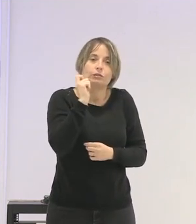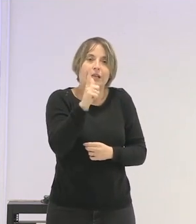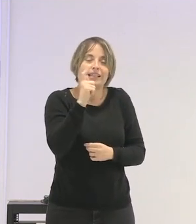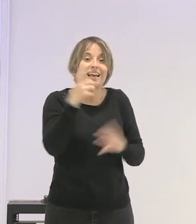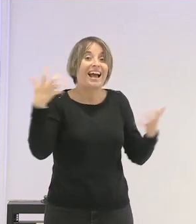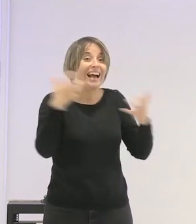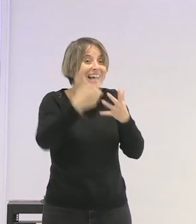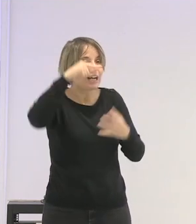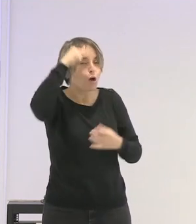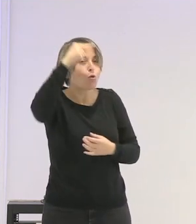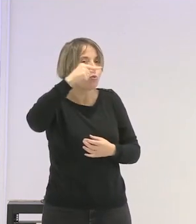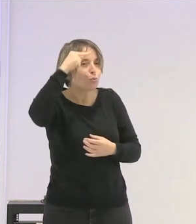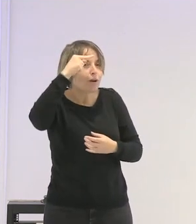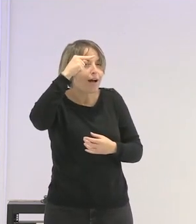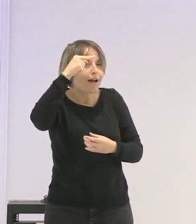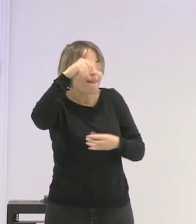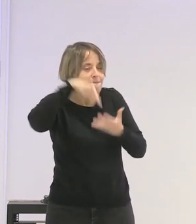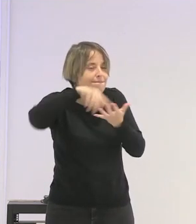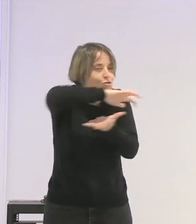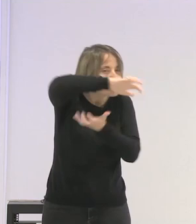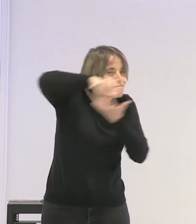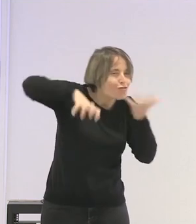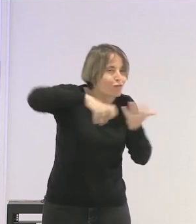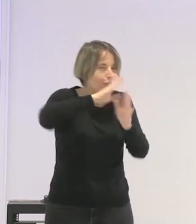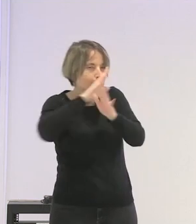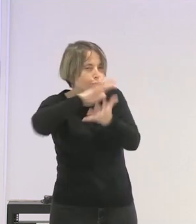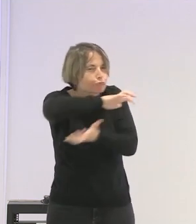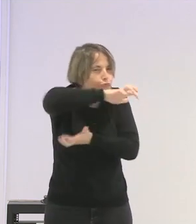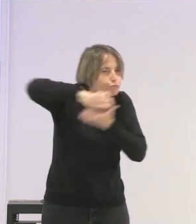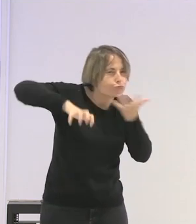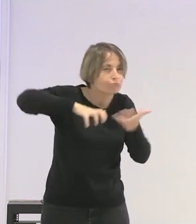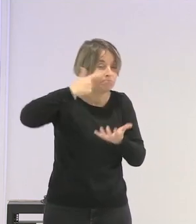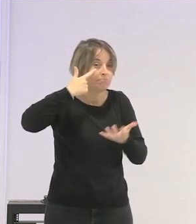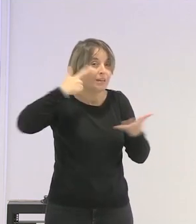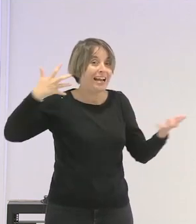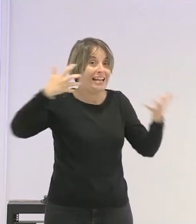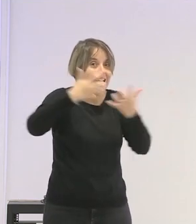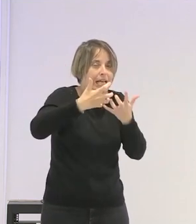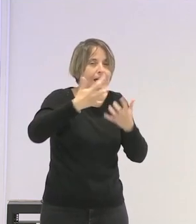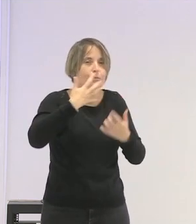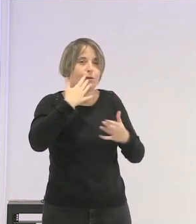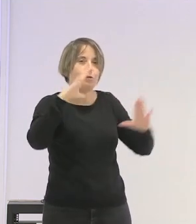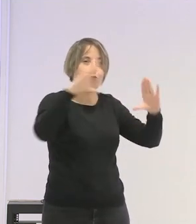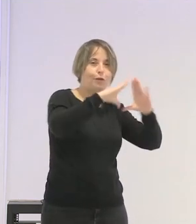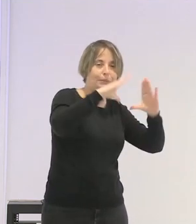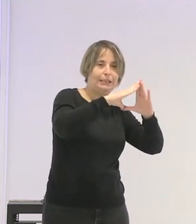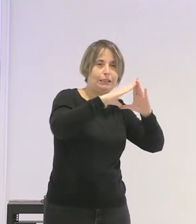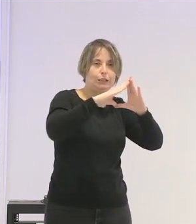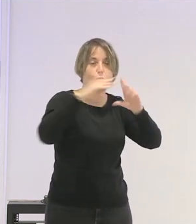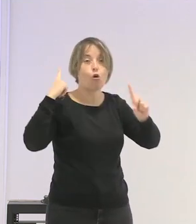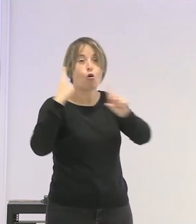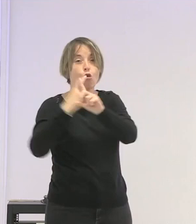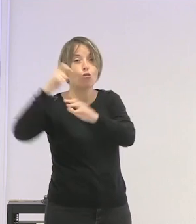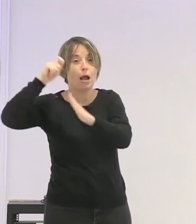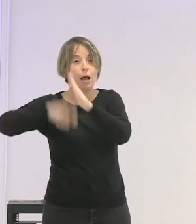guerras culturales condensan conflictos que están ahí, ¿no? Bueno, en este sentido, esta guerra entre el feminismo y la extrema